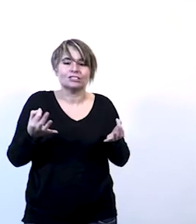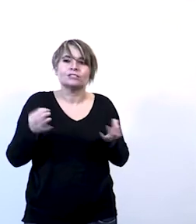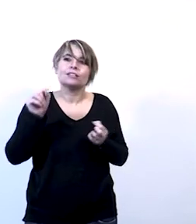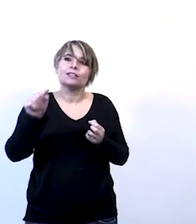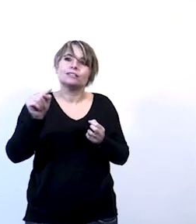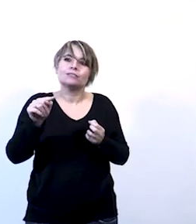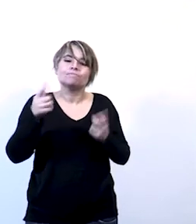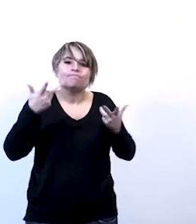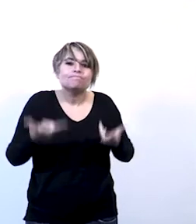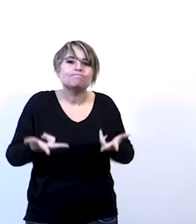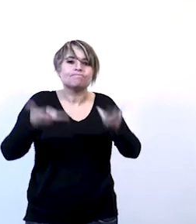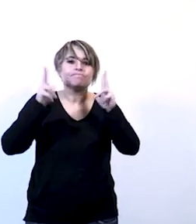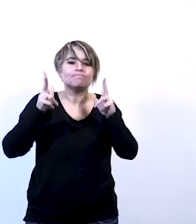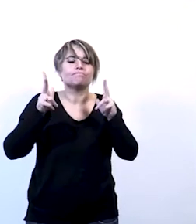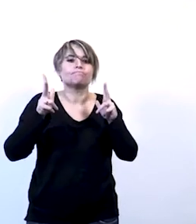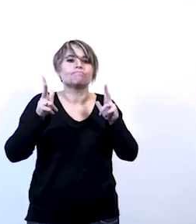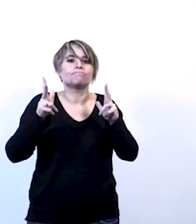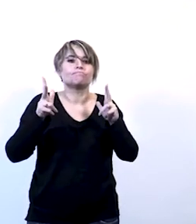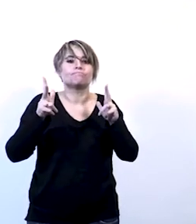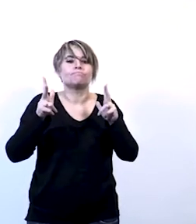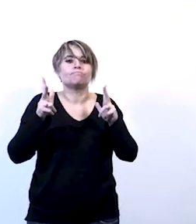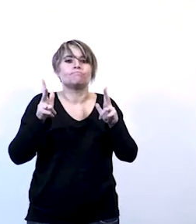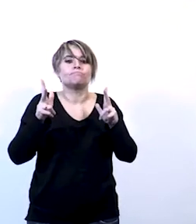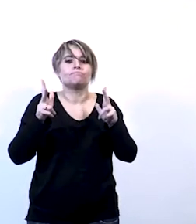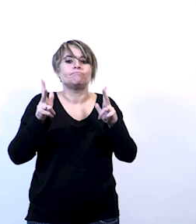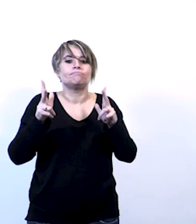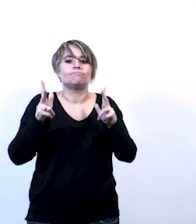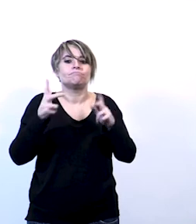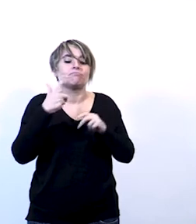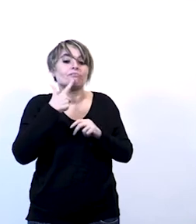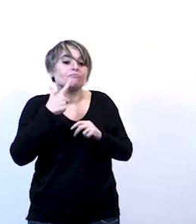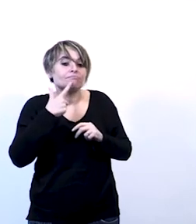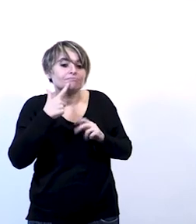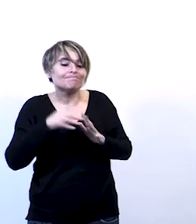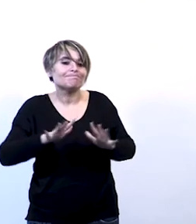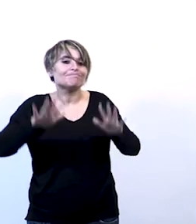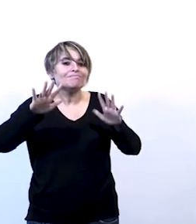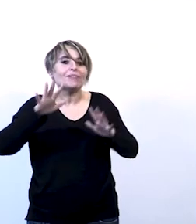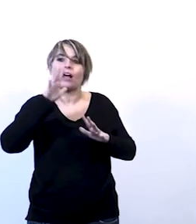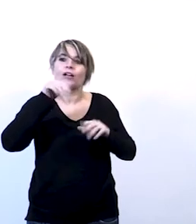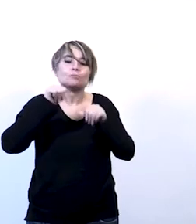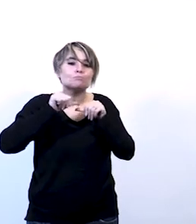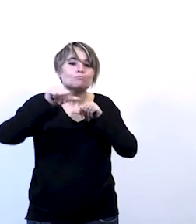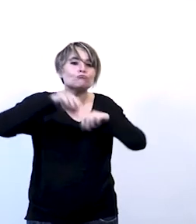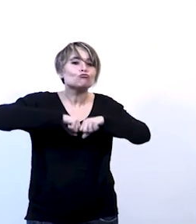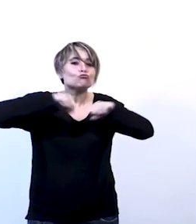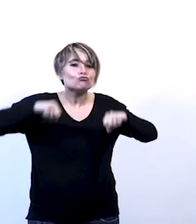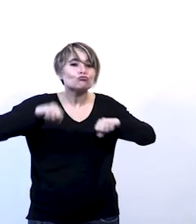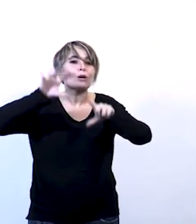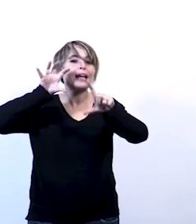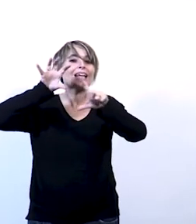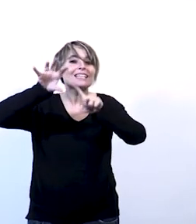En el que se le permite que diga que se va a establecer un Estado judío